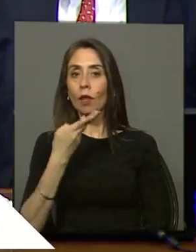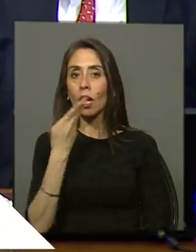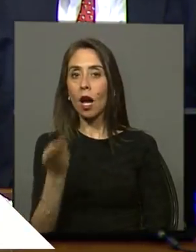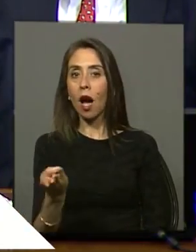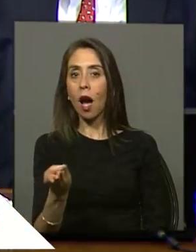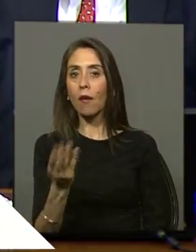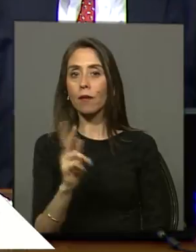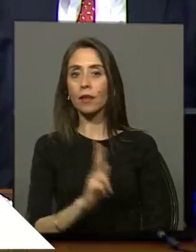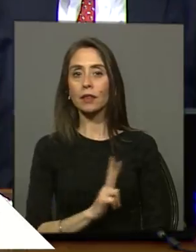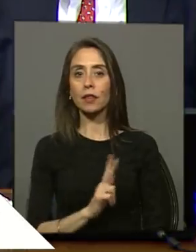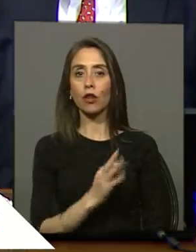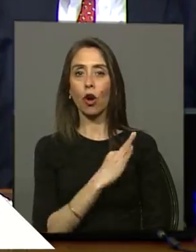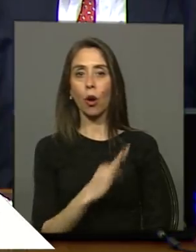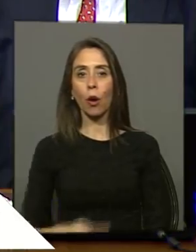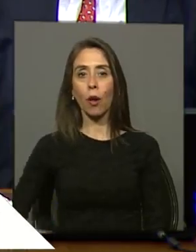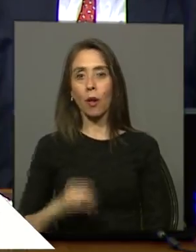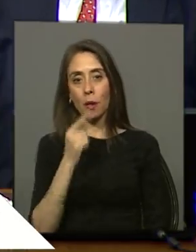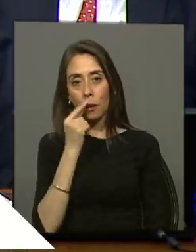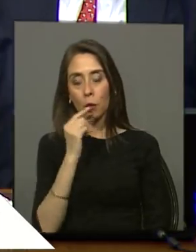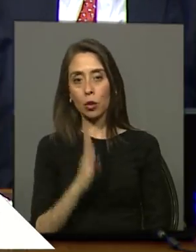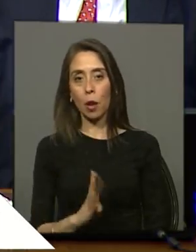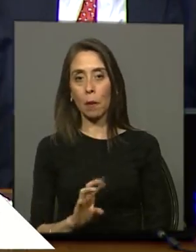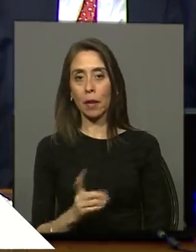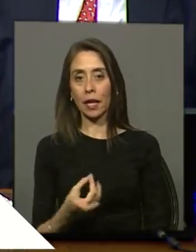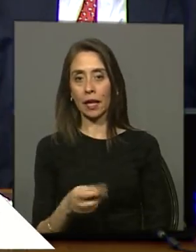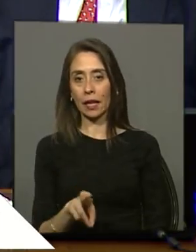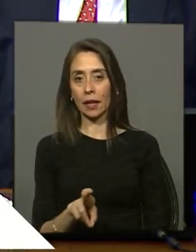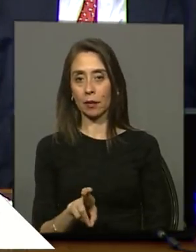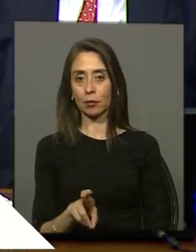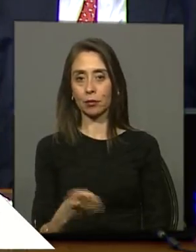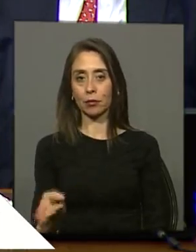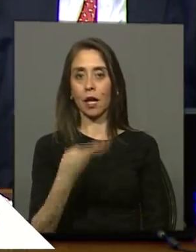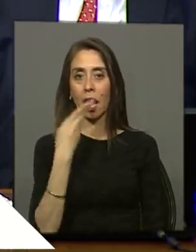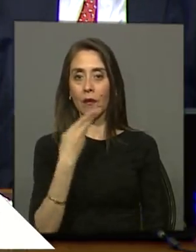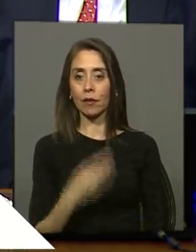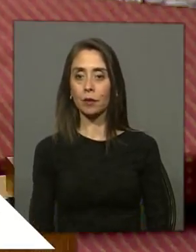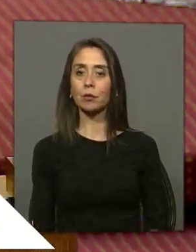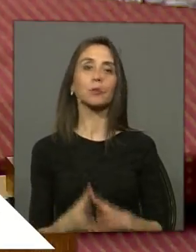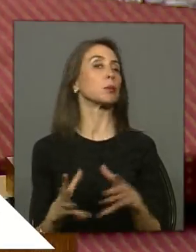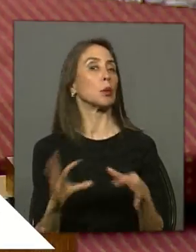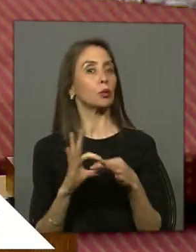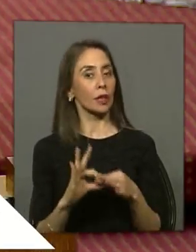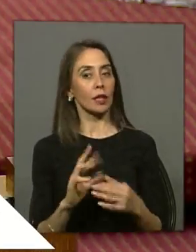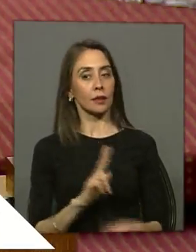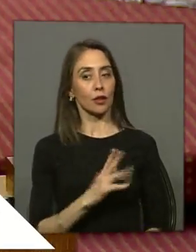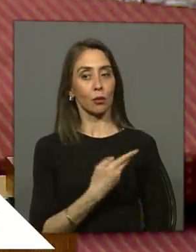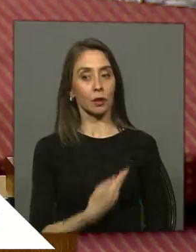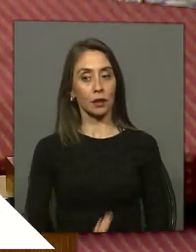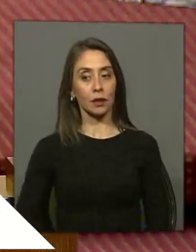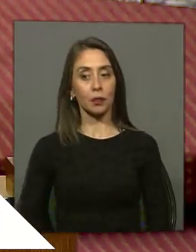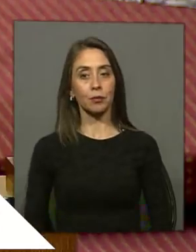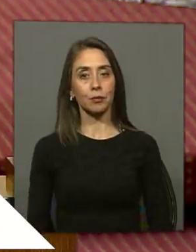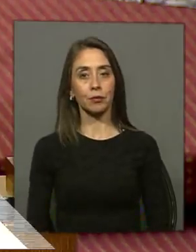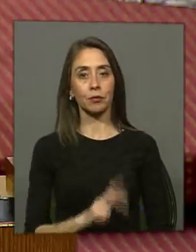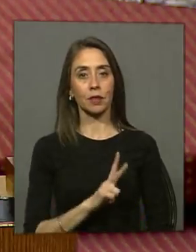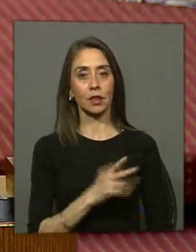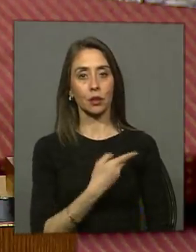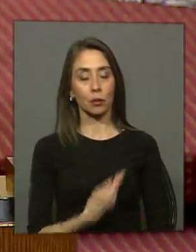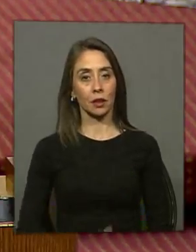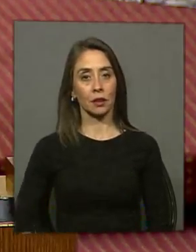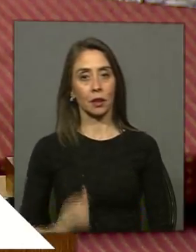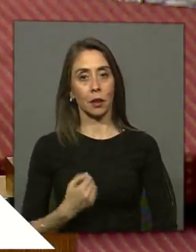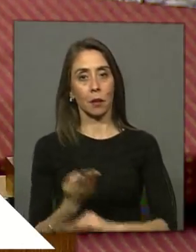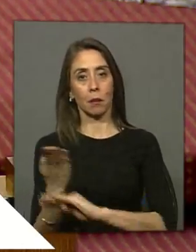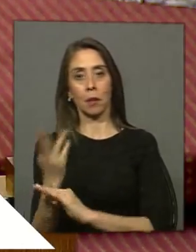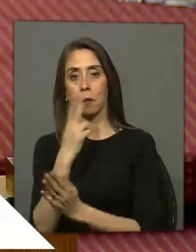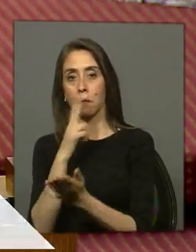al señor diputado don Bernardo Berger diputado tiene la palabra muchas gracias señor presidente señor presidente solicito su